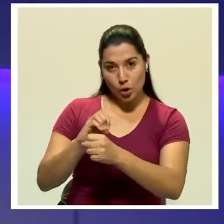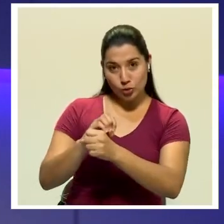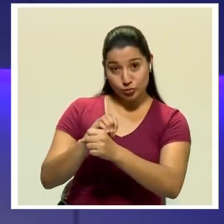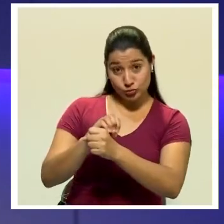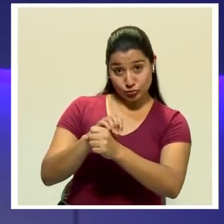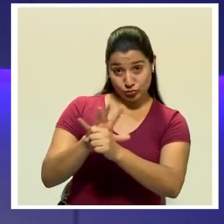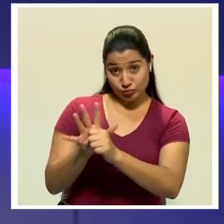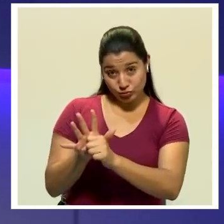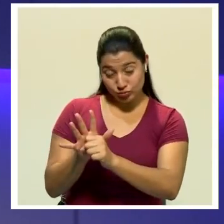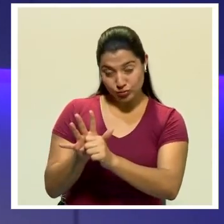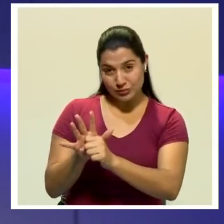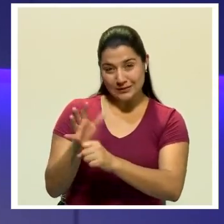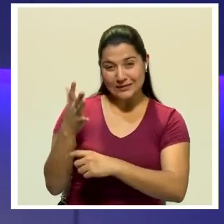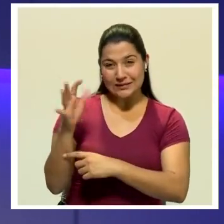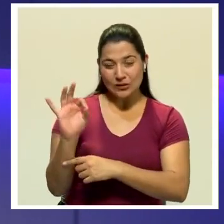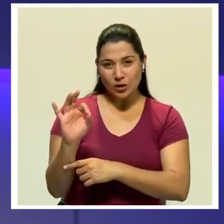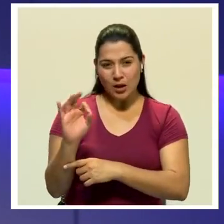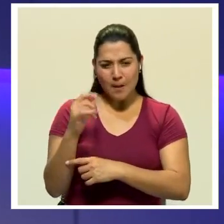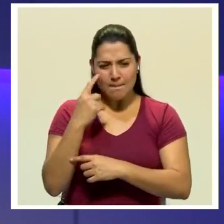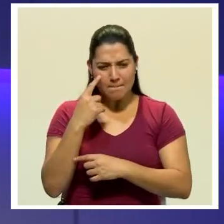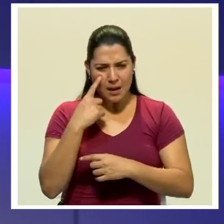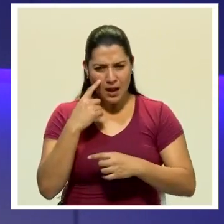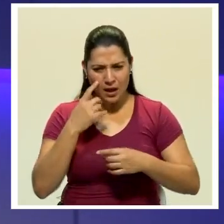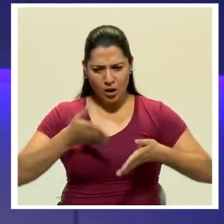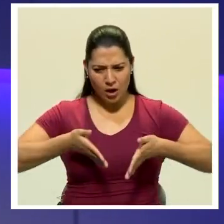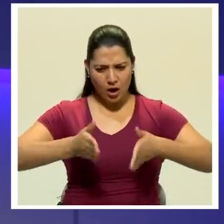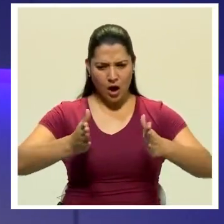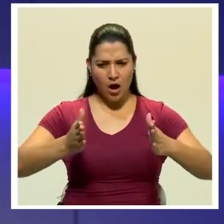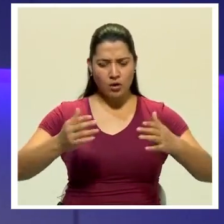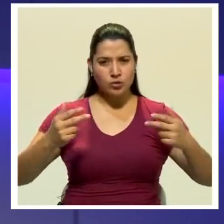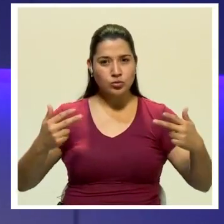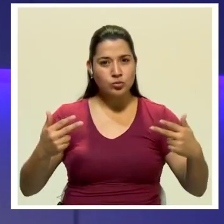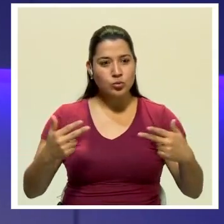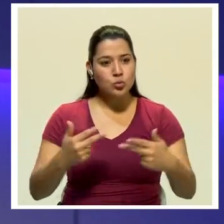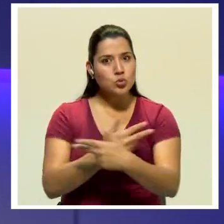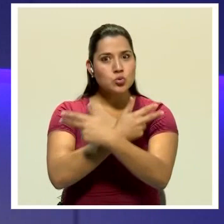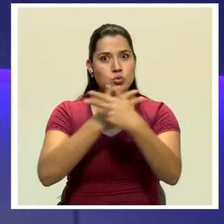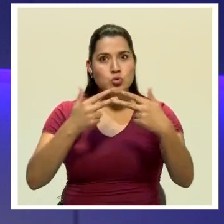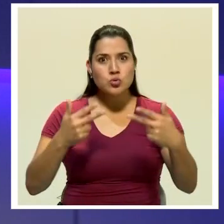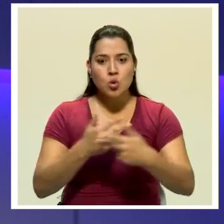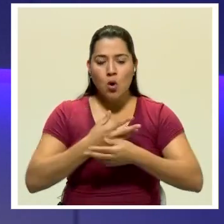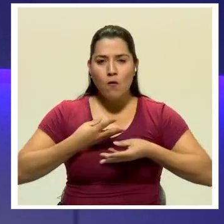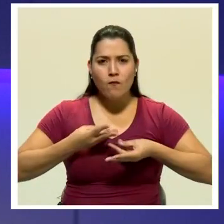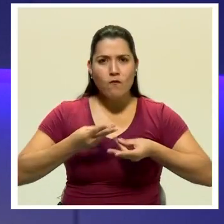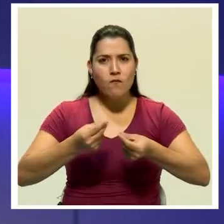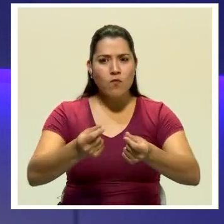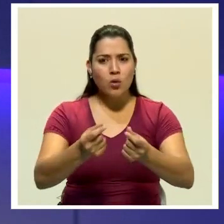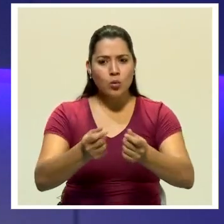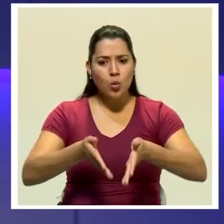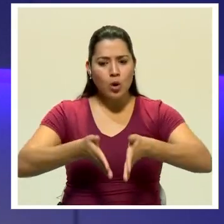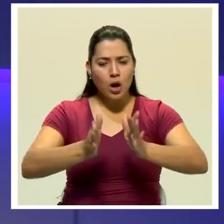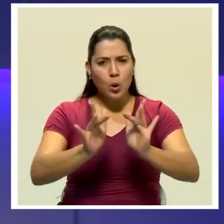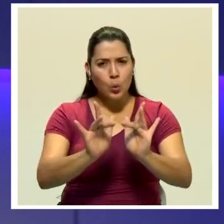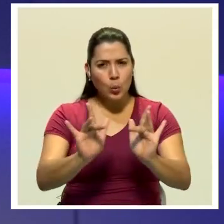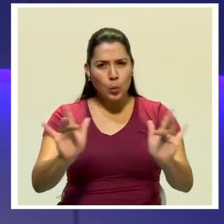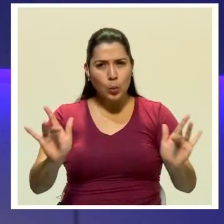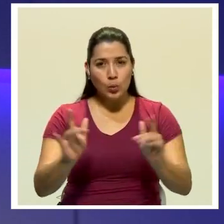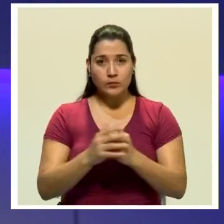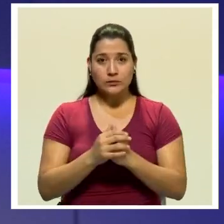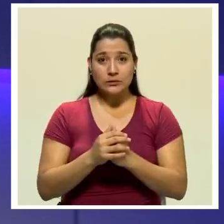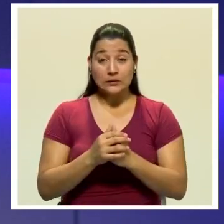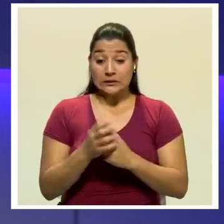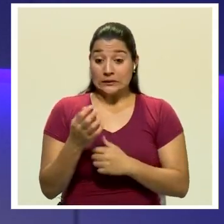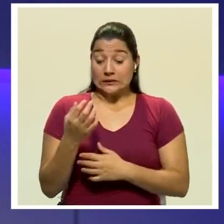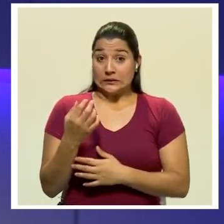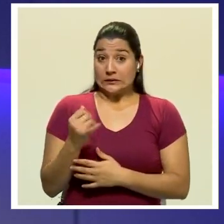sensación de fluir rápidamente de un punto a otro de la gama. Si no se resuelve el problema del transporte